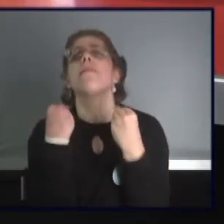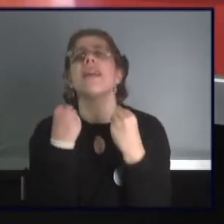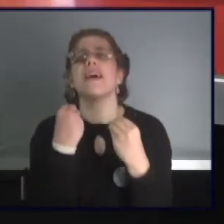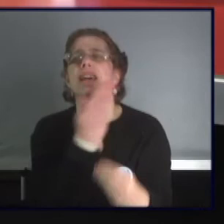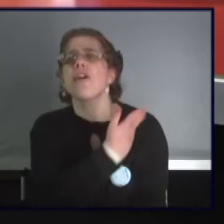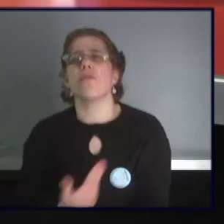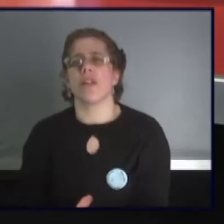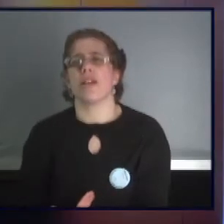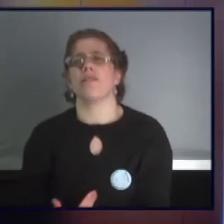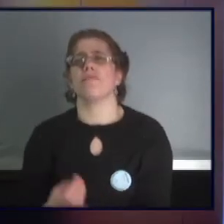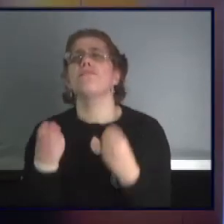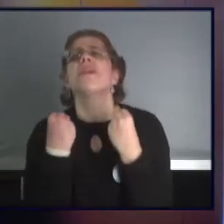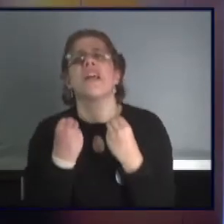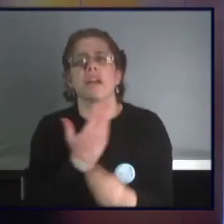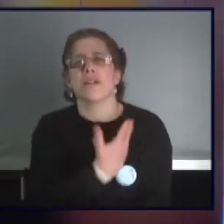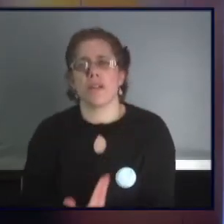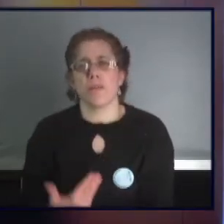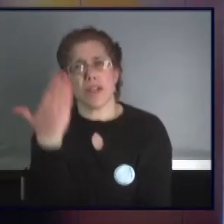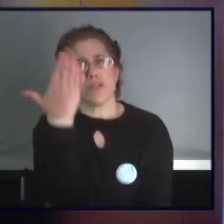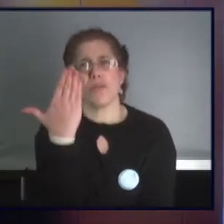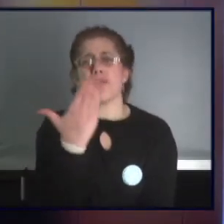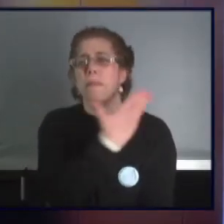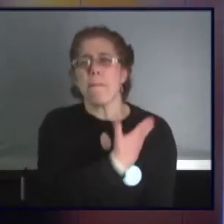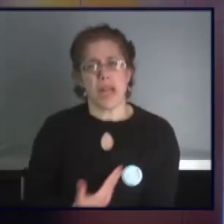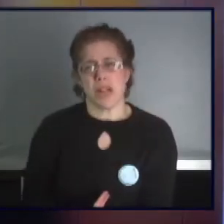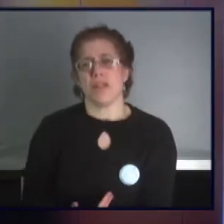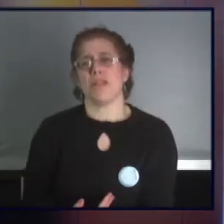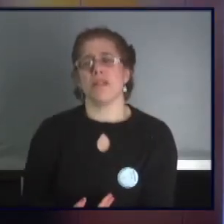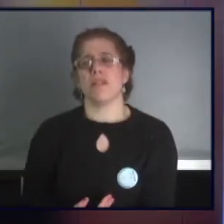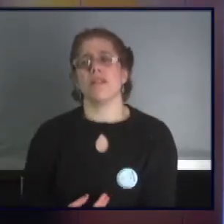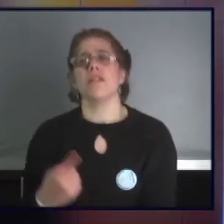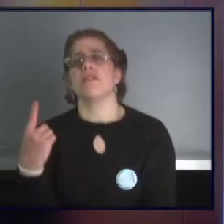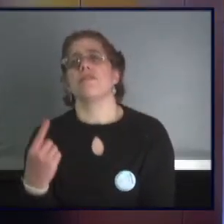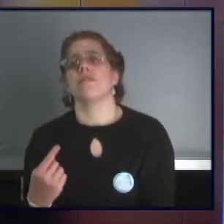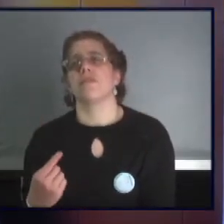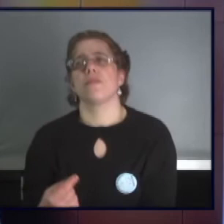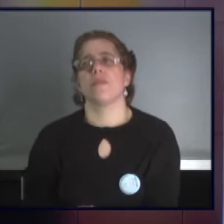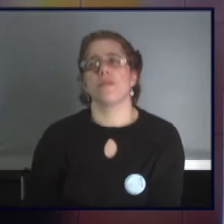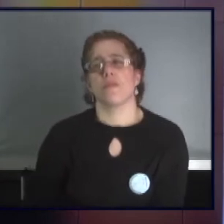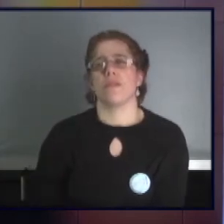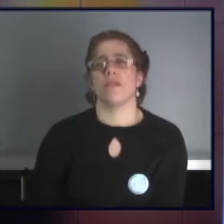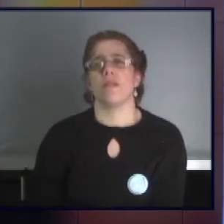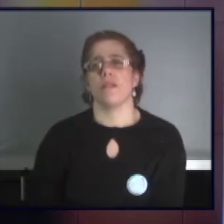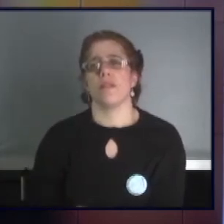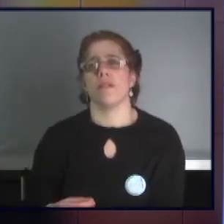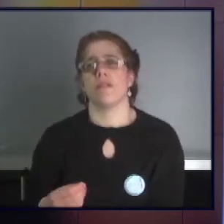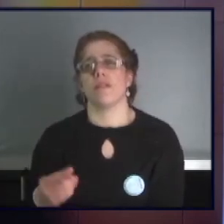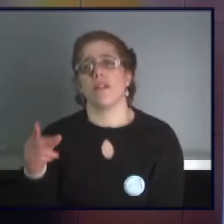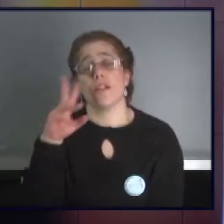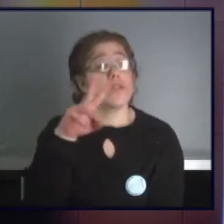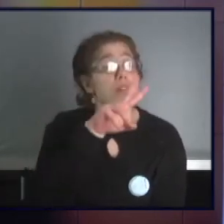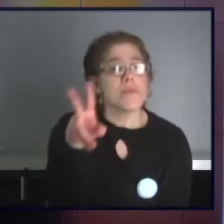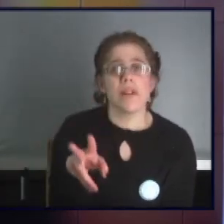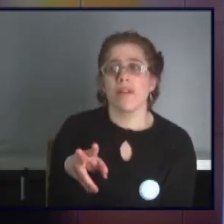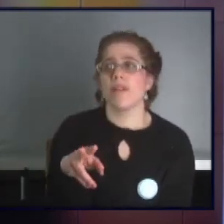eso es el punto después si uno lo hace con más ingenio menos ingenio bueno eso es otra cosa